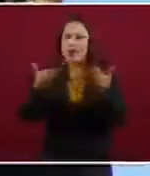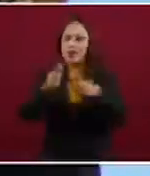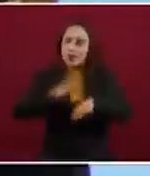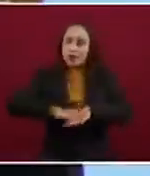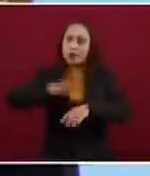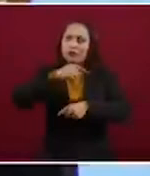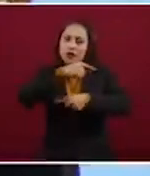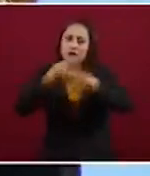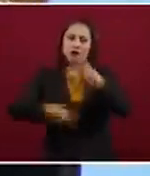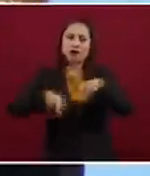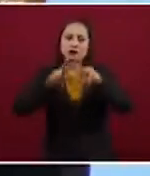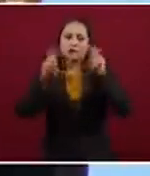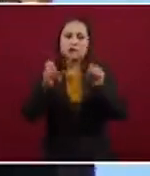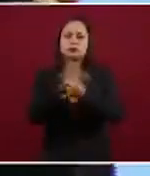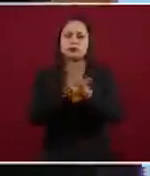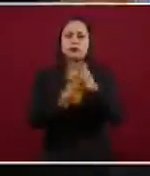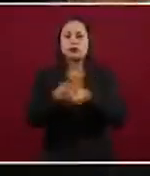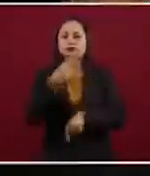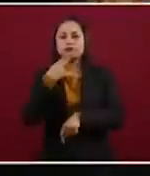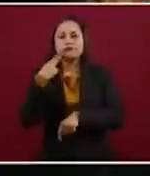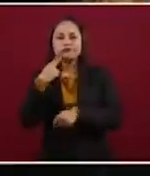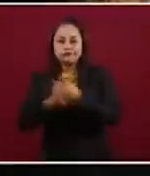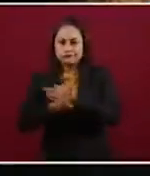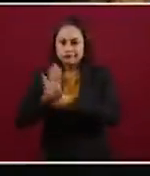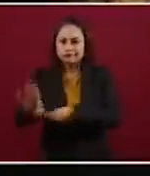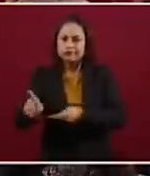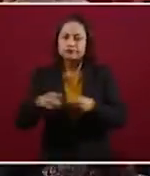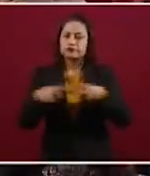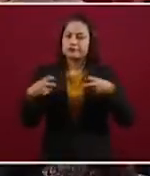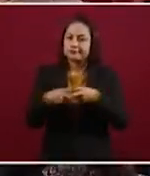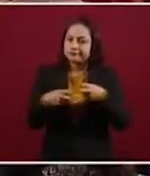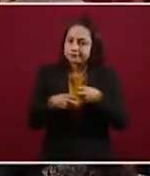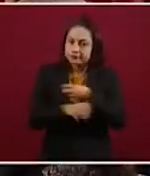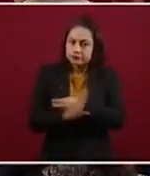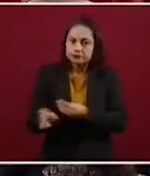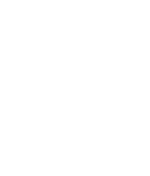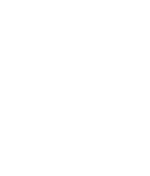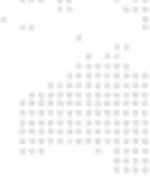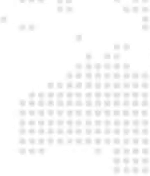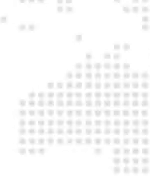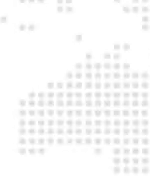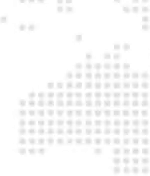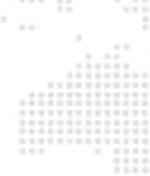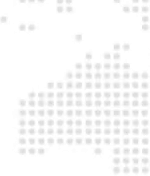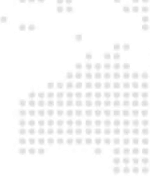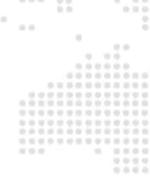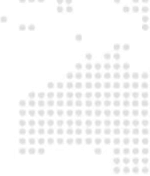atención de la depresión y ansiedad y sobre todo de el uso de servicios